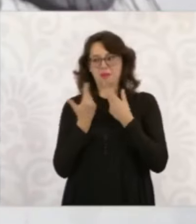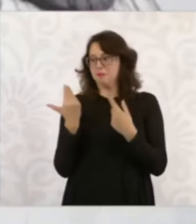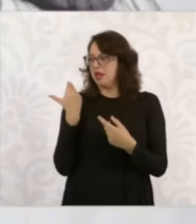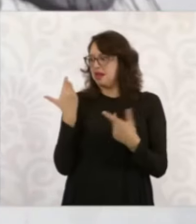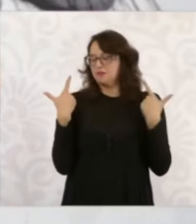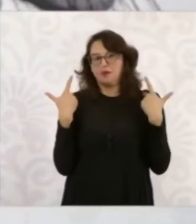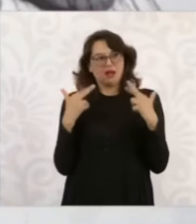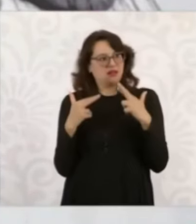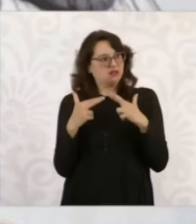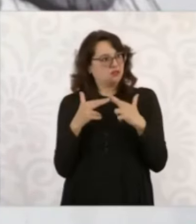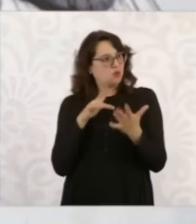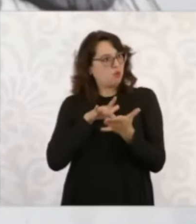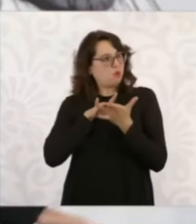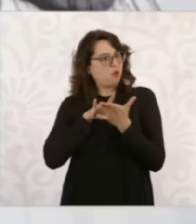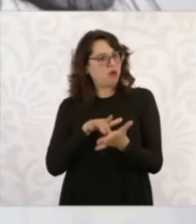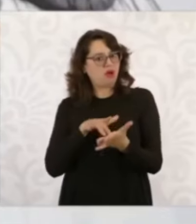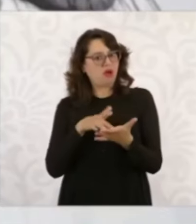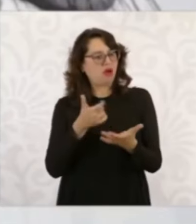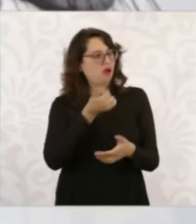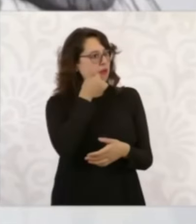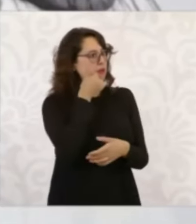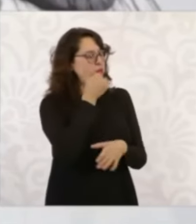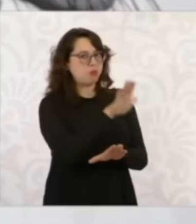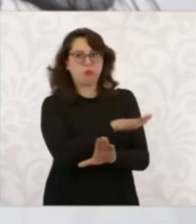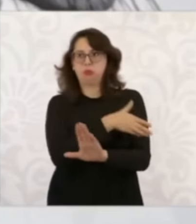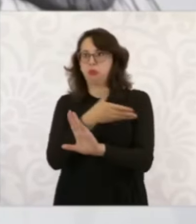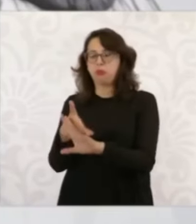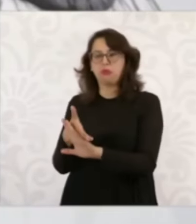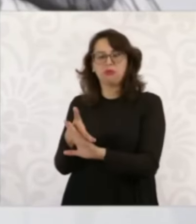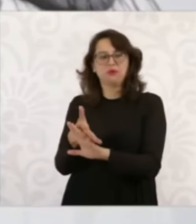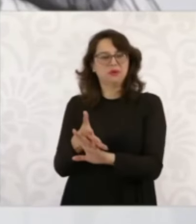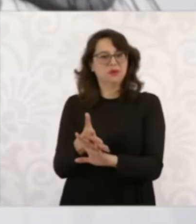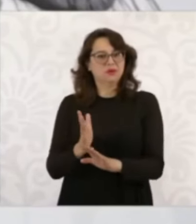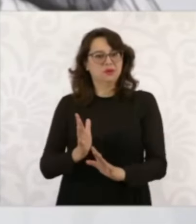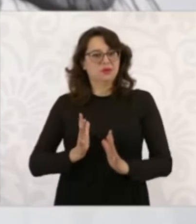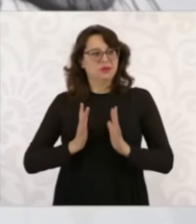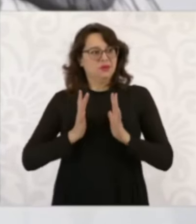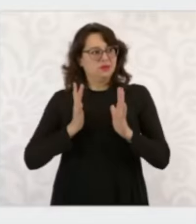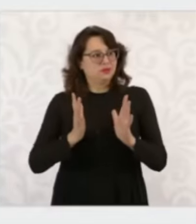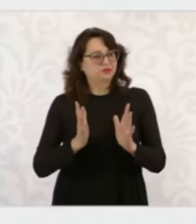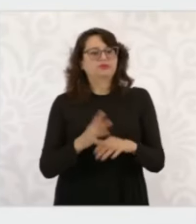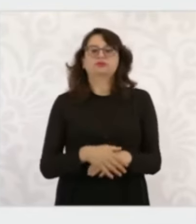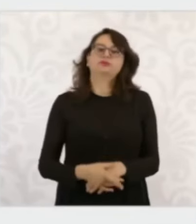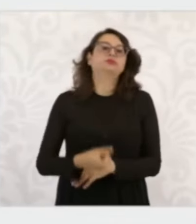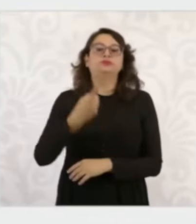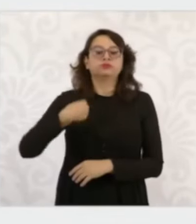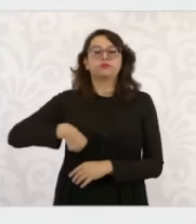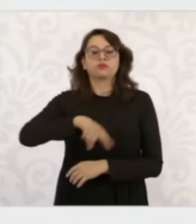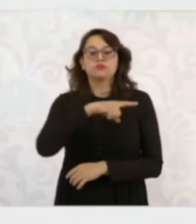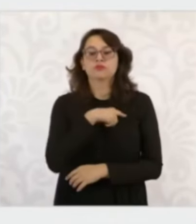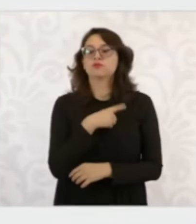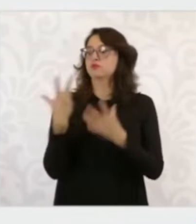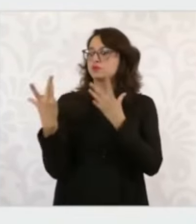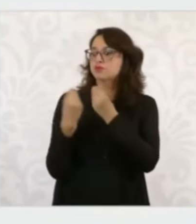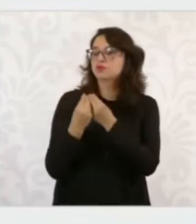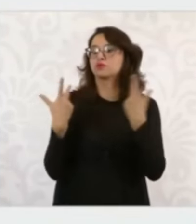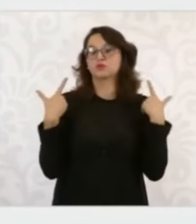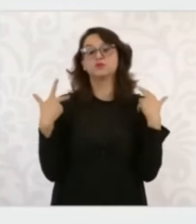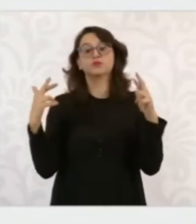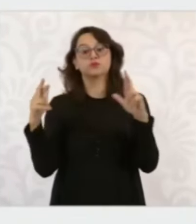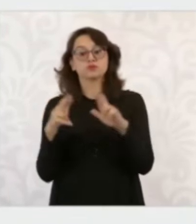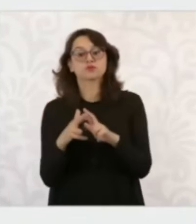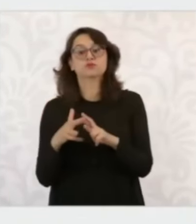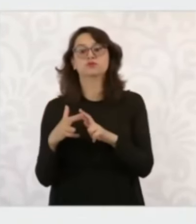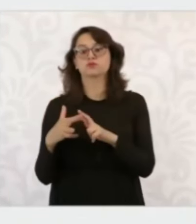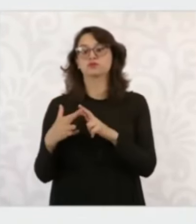nosotros como estudiantes pues teníamos nuestros asesores, que eran muchos profesores universitarios que habían